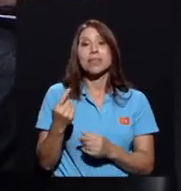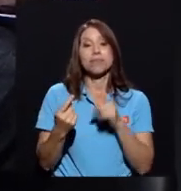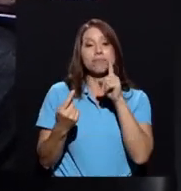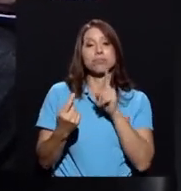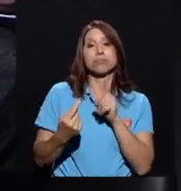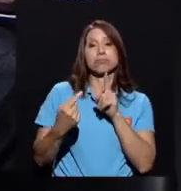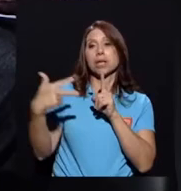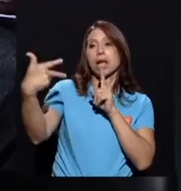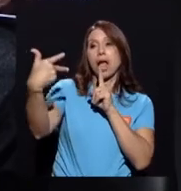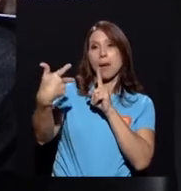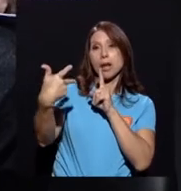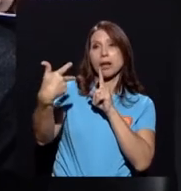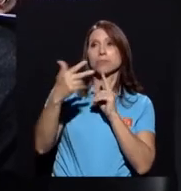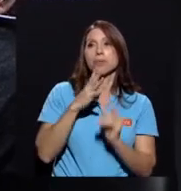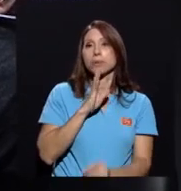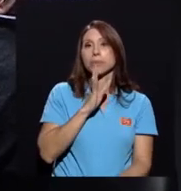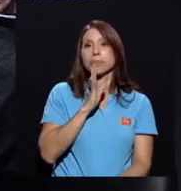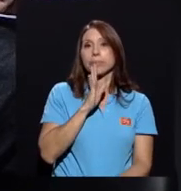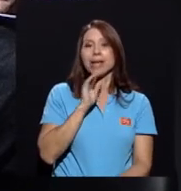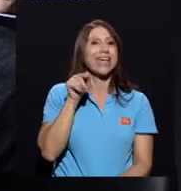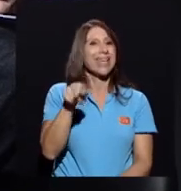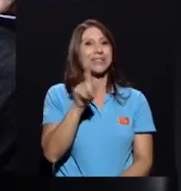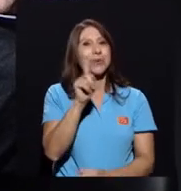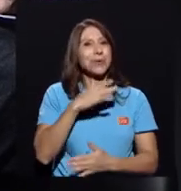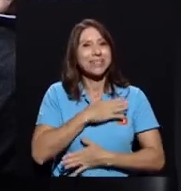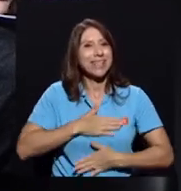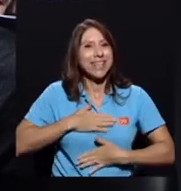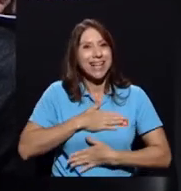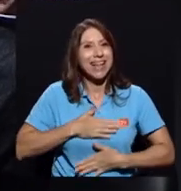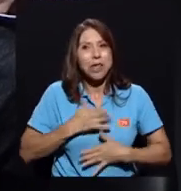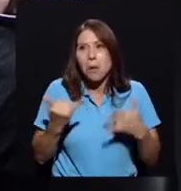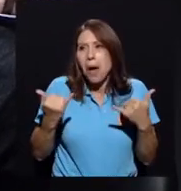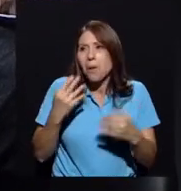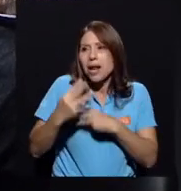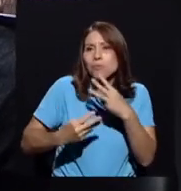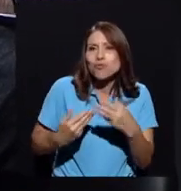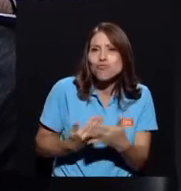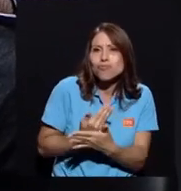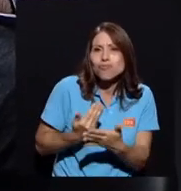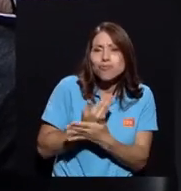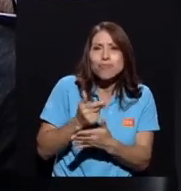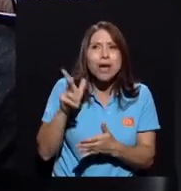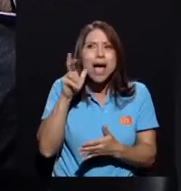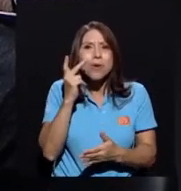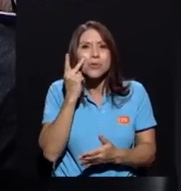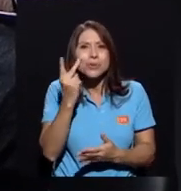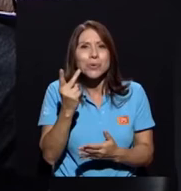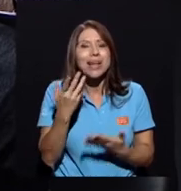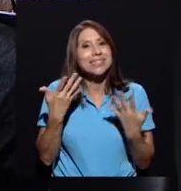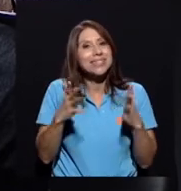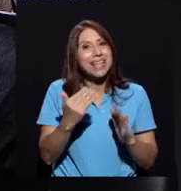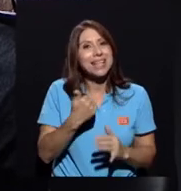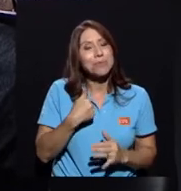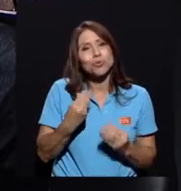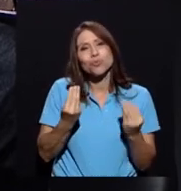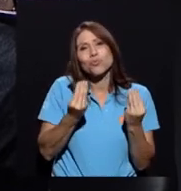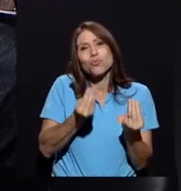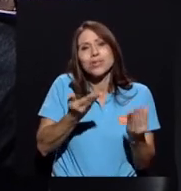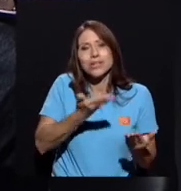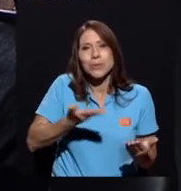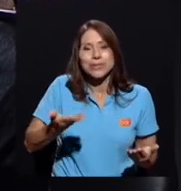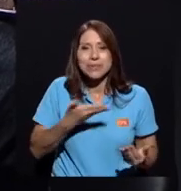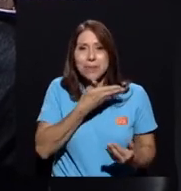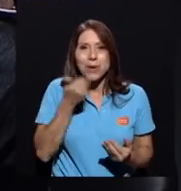entretenido en este mundo de los audiovisuales ahí hemos hemos encontrado cosas mucho mejores hay un par de profesores